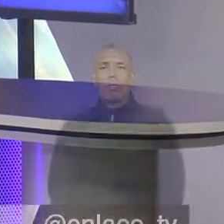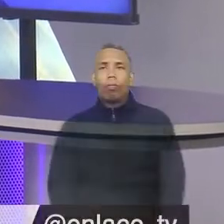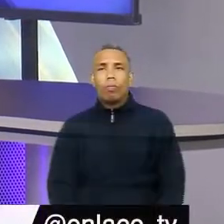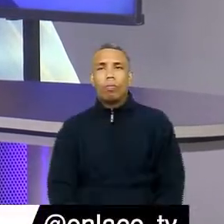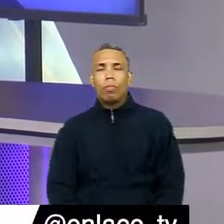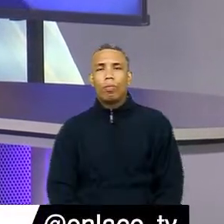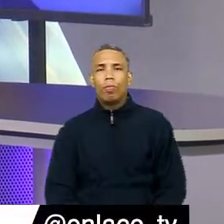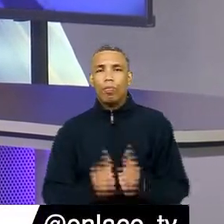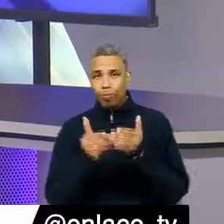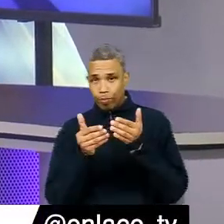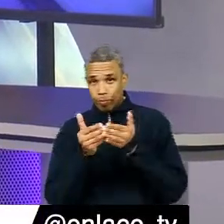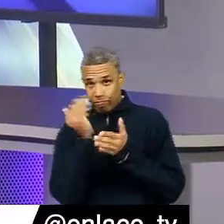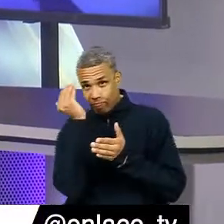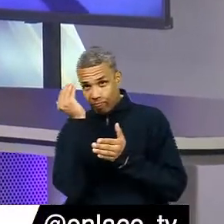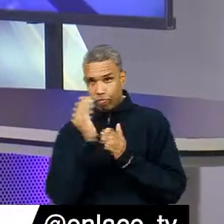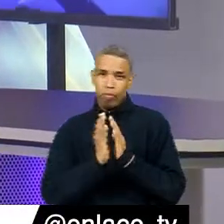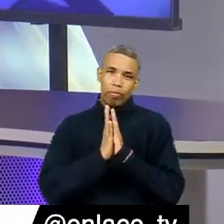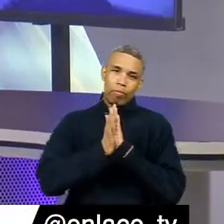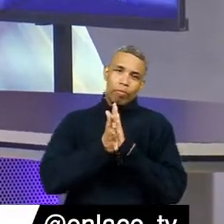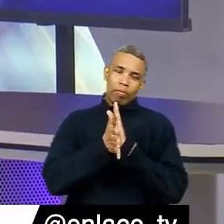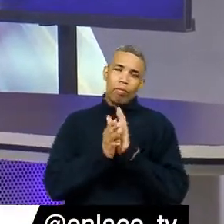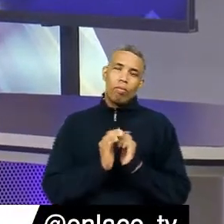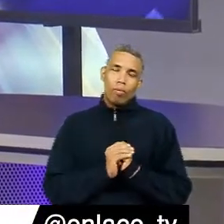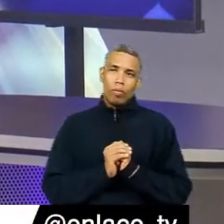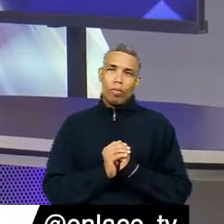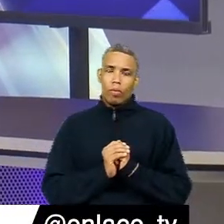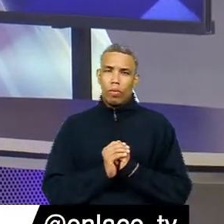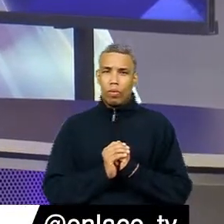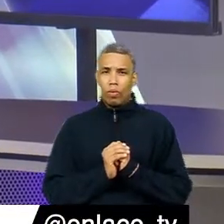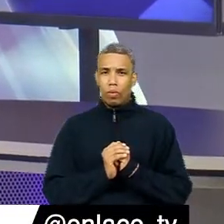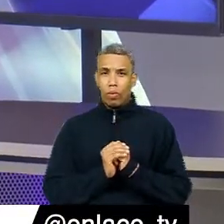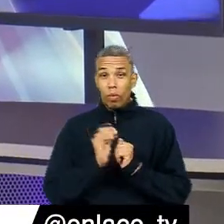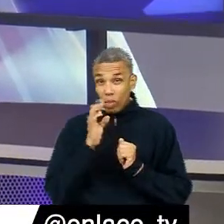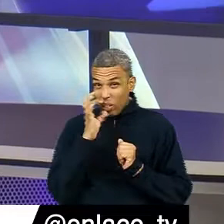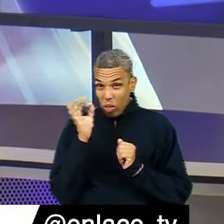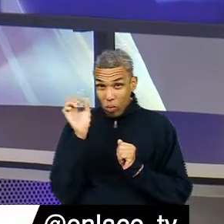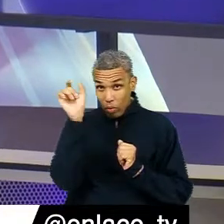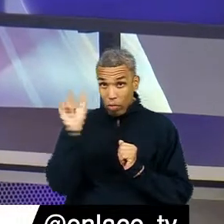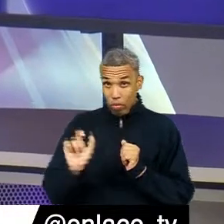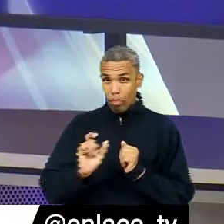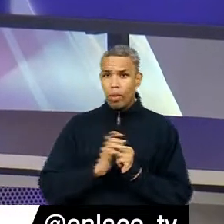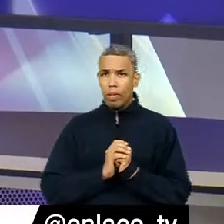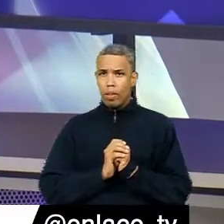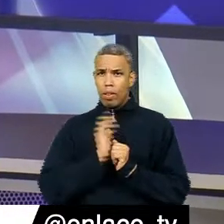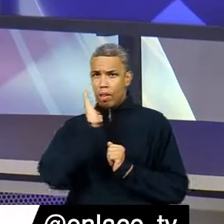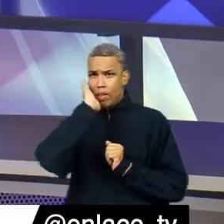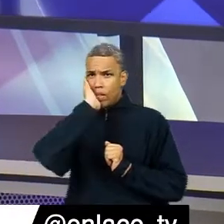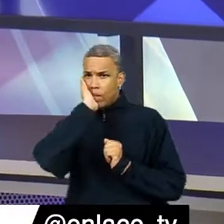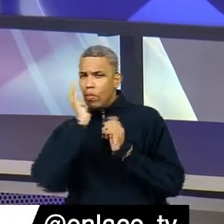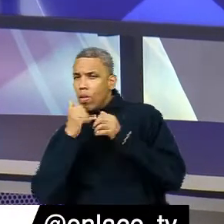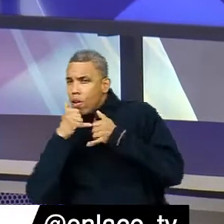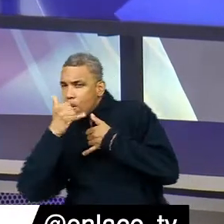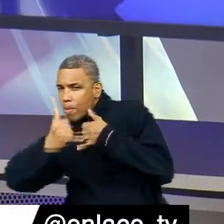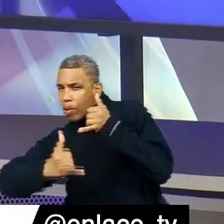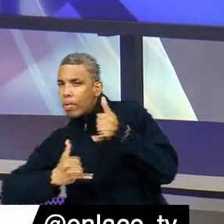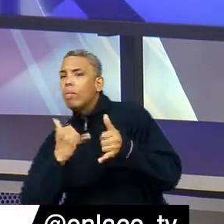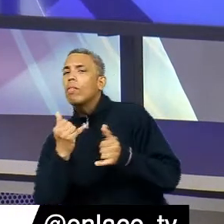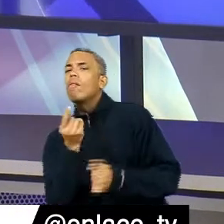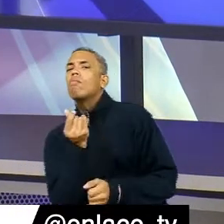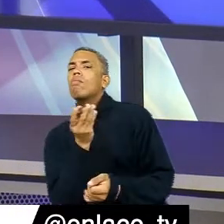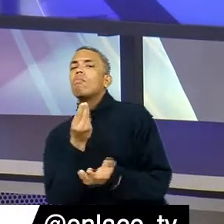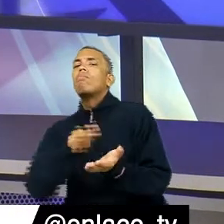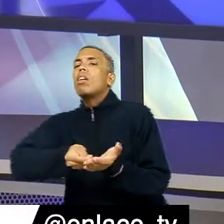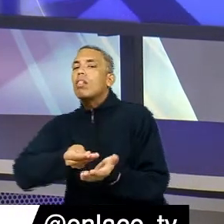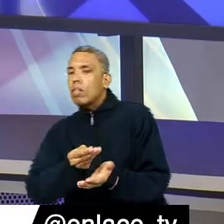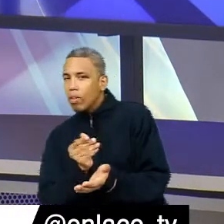Iniciamos con el desarrollo de nuestra información. Por intimidar a comerciantes realizando llamadas extorsivas, fue capturado por orden judicial un hombre de